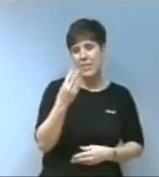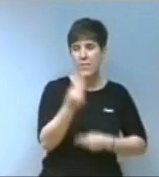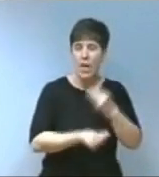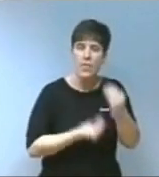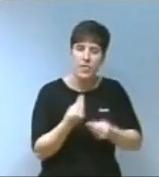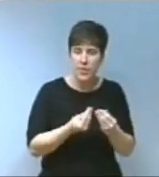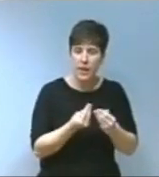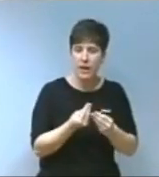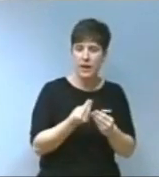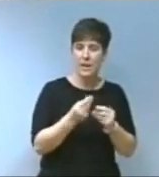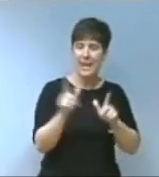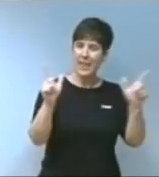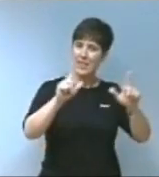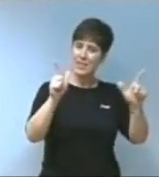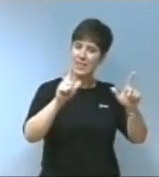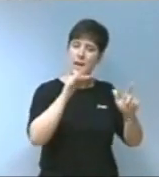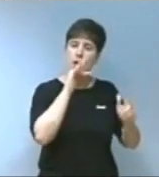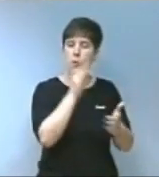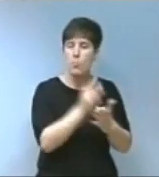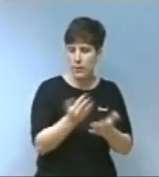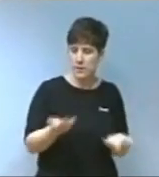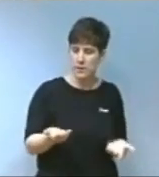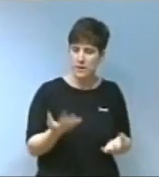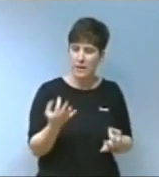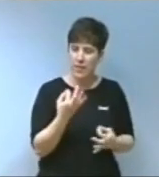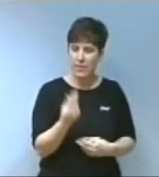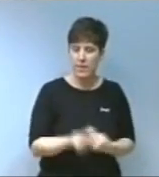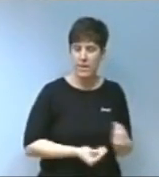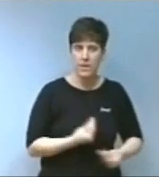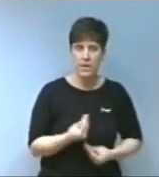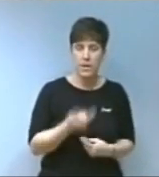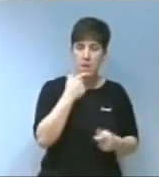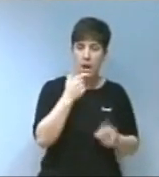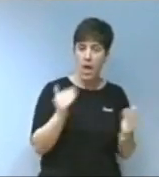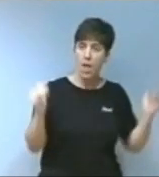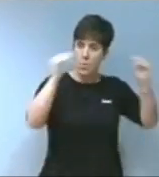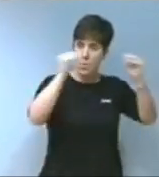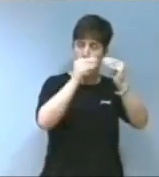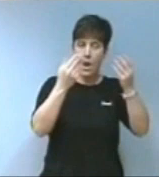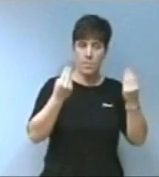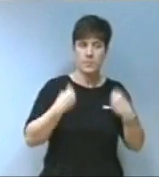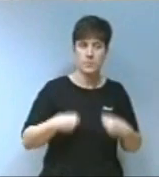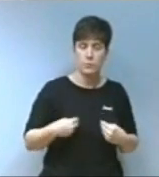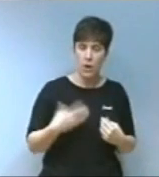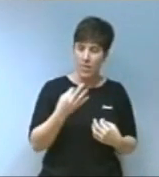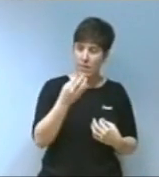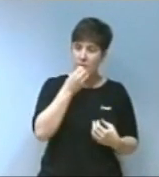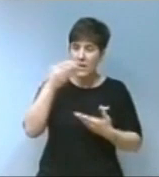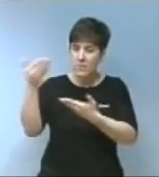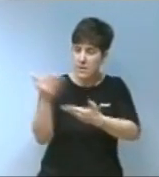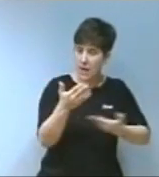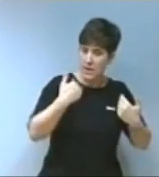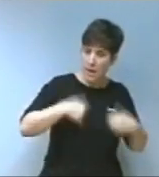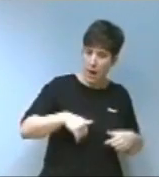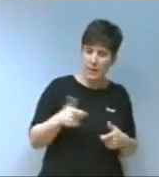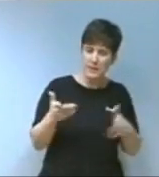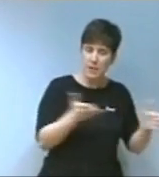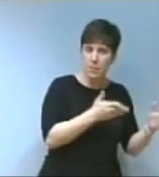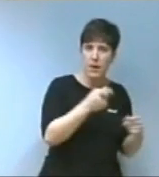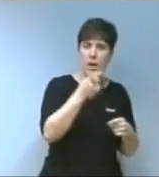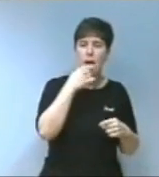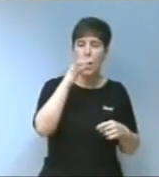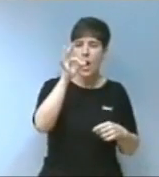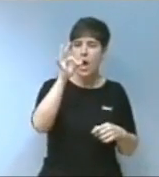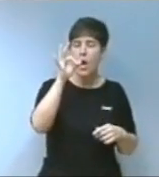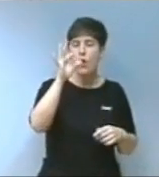Telecompromís, ahora es TelePSPB. ¿Qué tiene que hacer Telecompromís para ponerse al mismo nivel? ¿Tiene que invitar ya para siempre a Otegi? ¿Tiene que